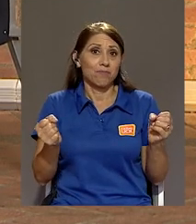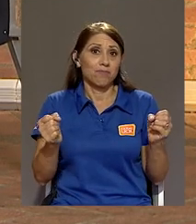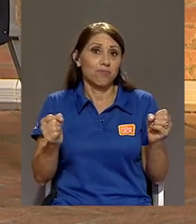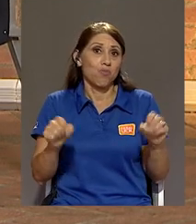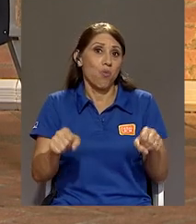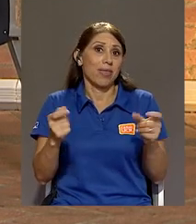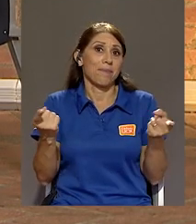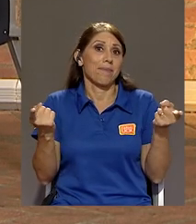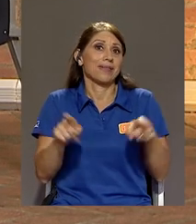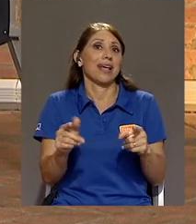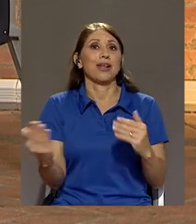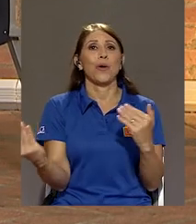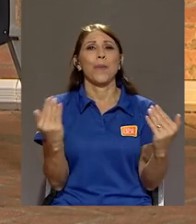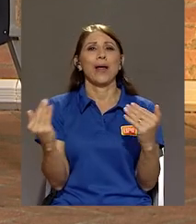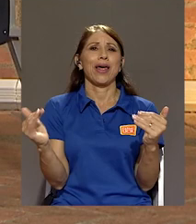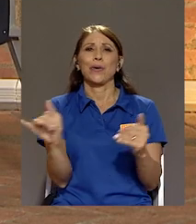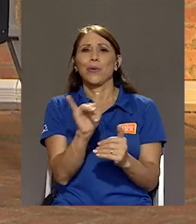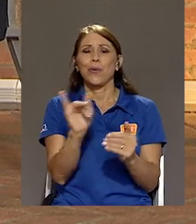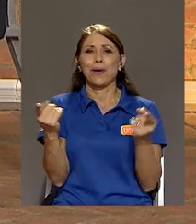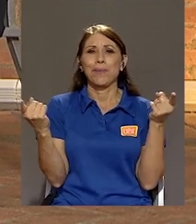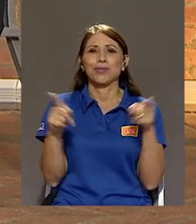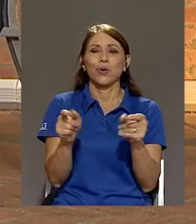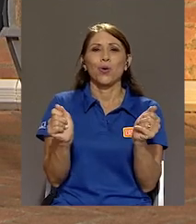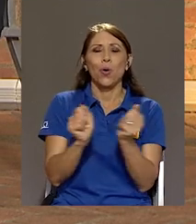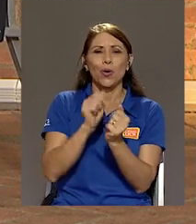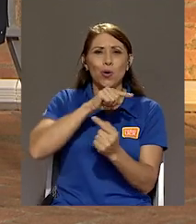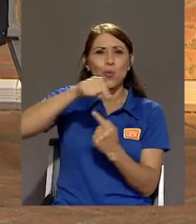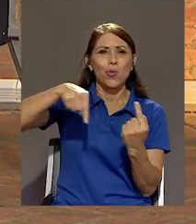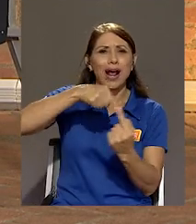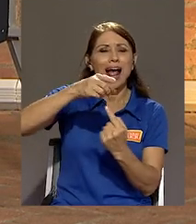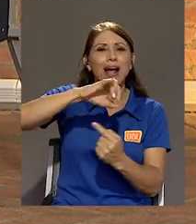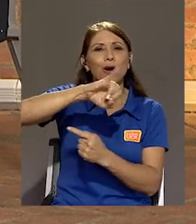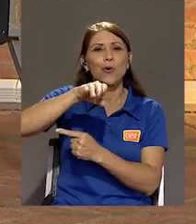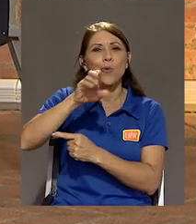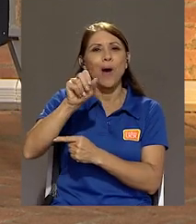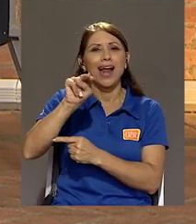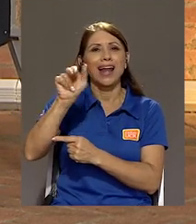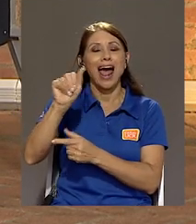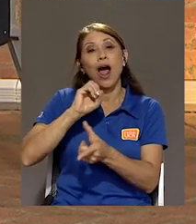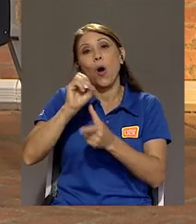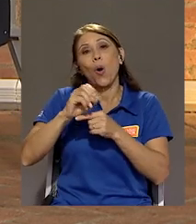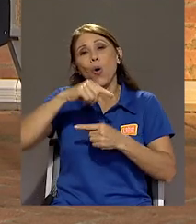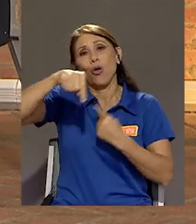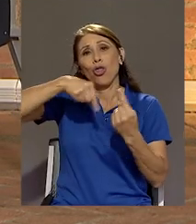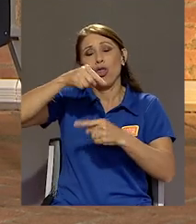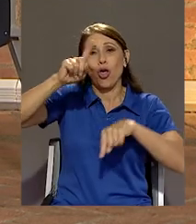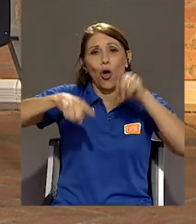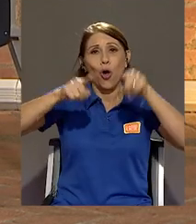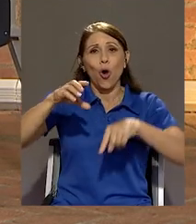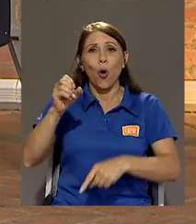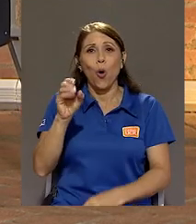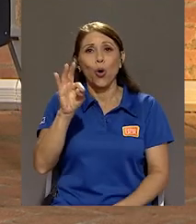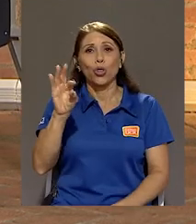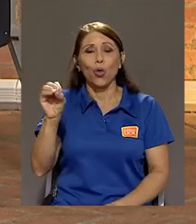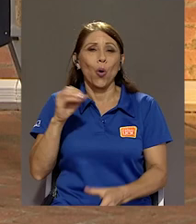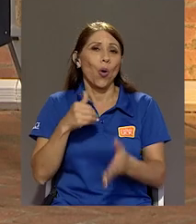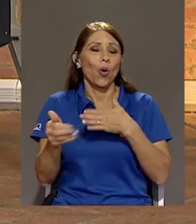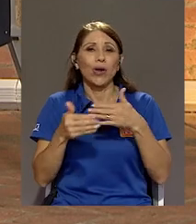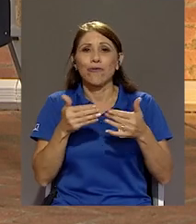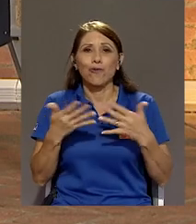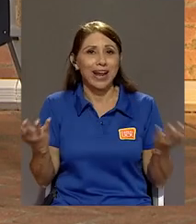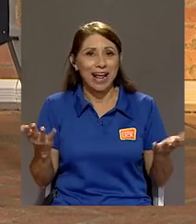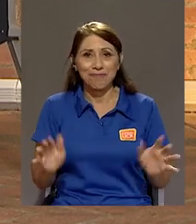nos puede ir como con el huracán Juana, o todo lo que fuera. Bueno, sí.